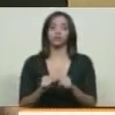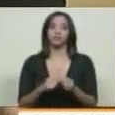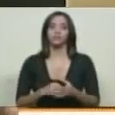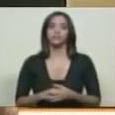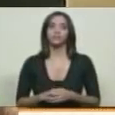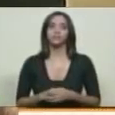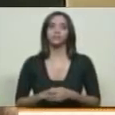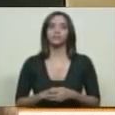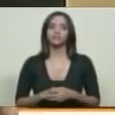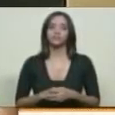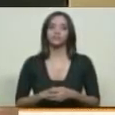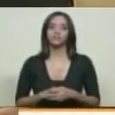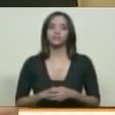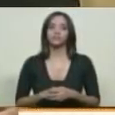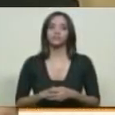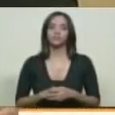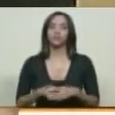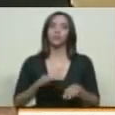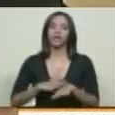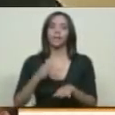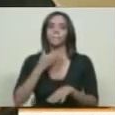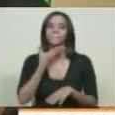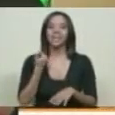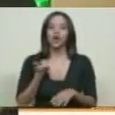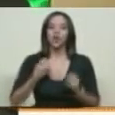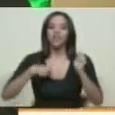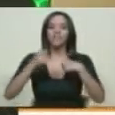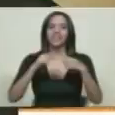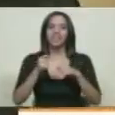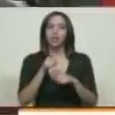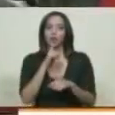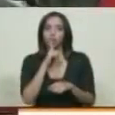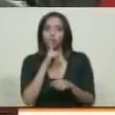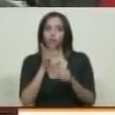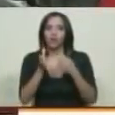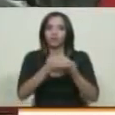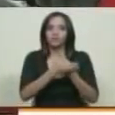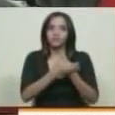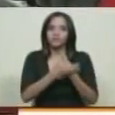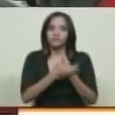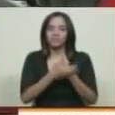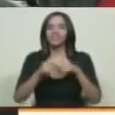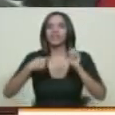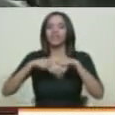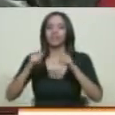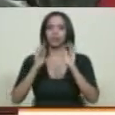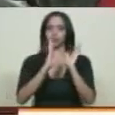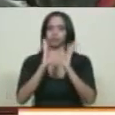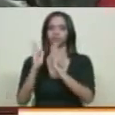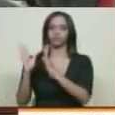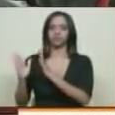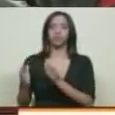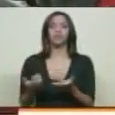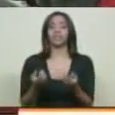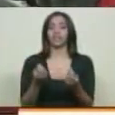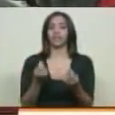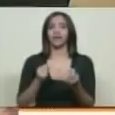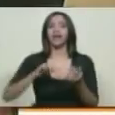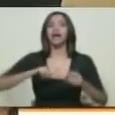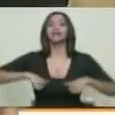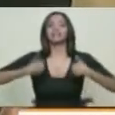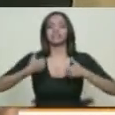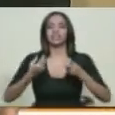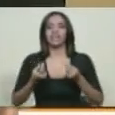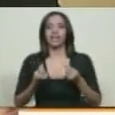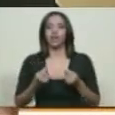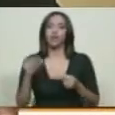regulado. ¿Eh? Porque prefiere venderlo en caleta por detrás que venderlo en aquel. Porque lo va a sacar más dinero, pero con menos va a